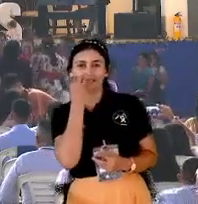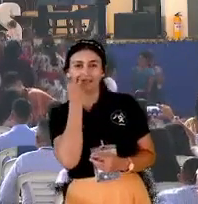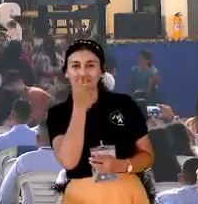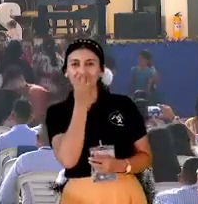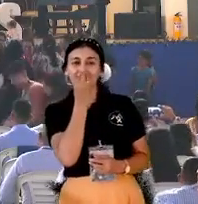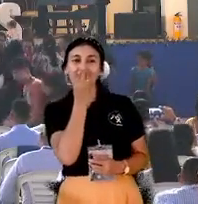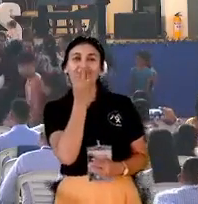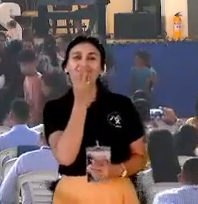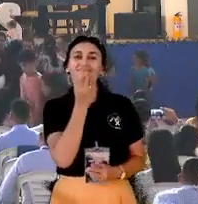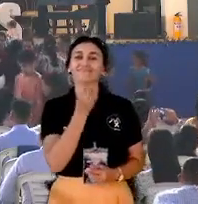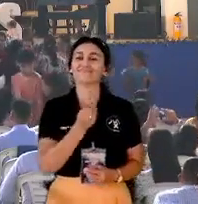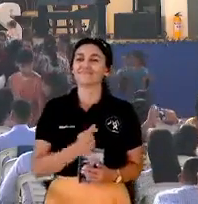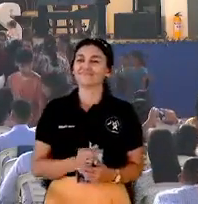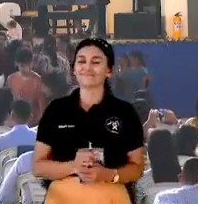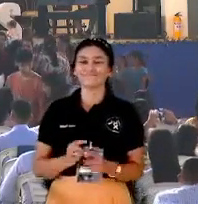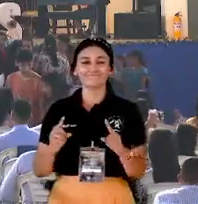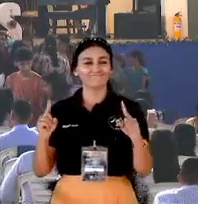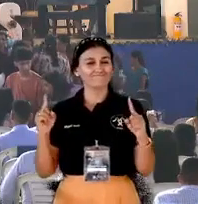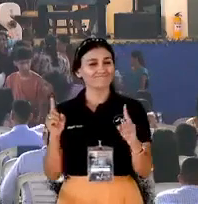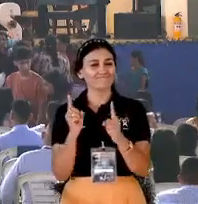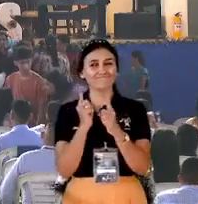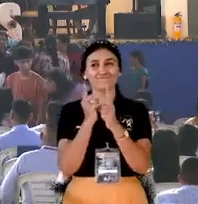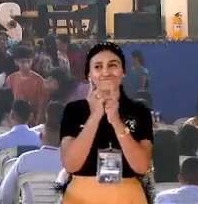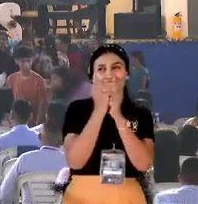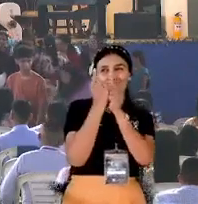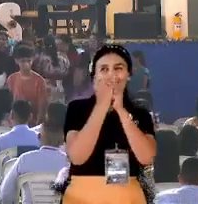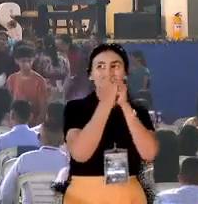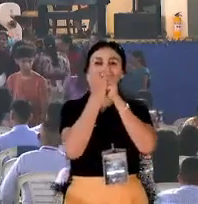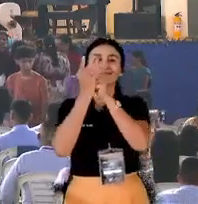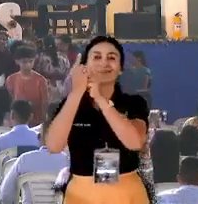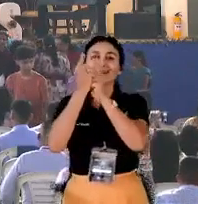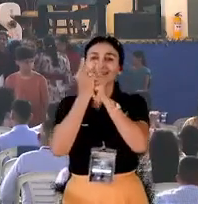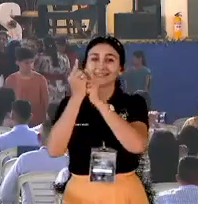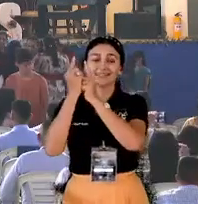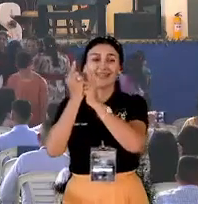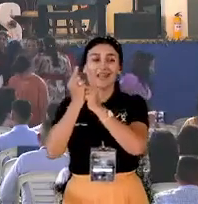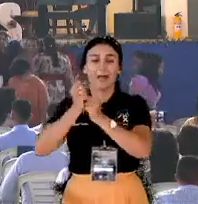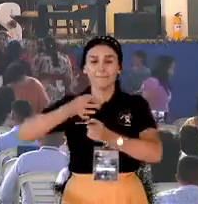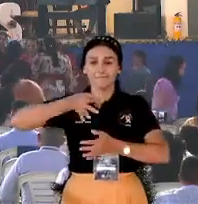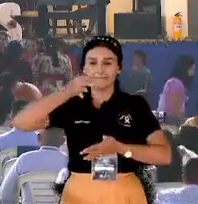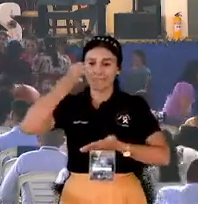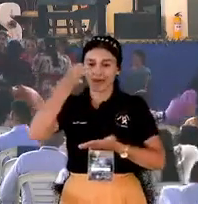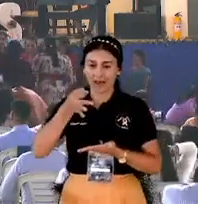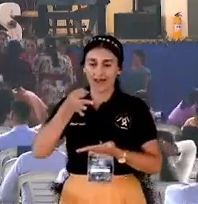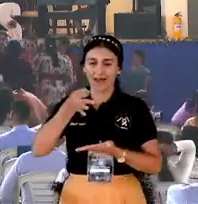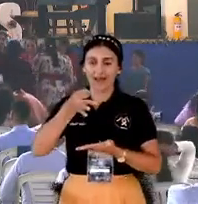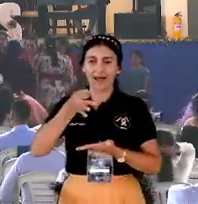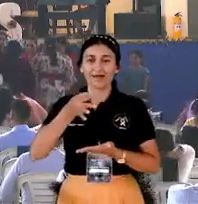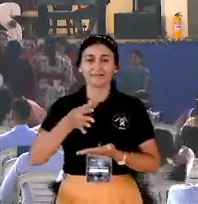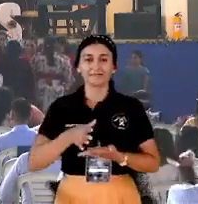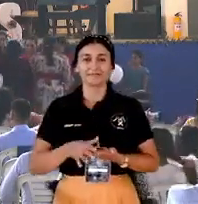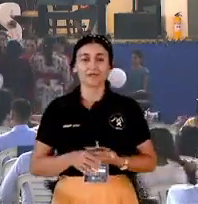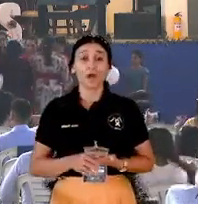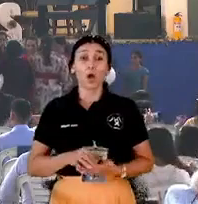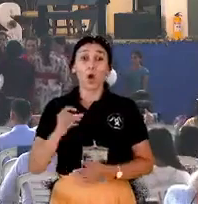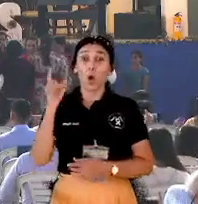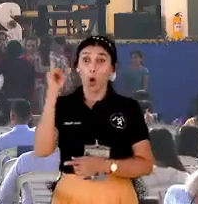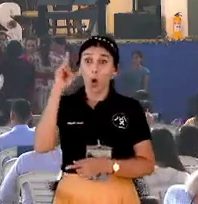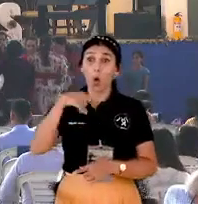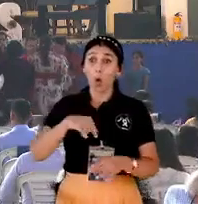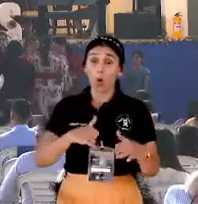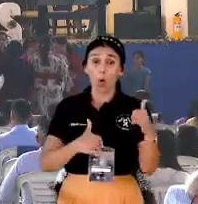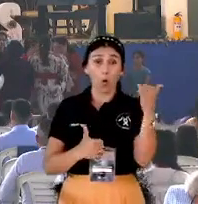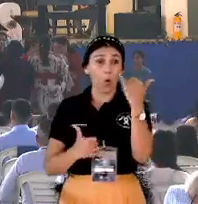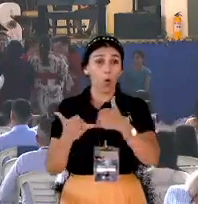en belleza junto a su Creador, ejemplo de residencia. Hoy es un día